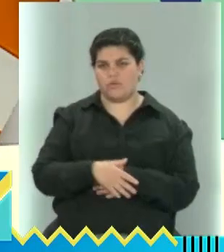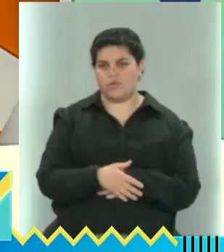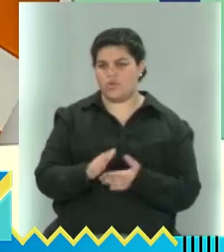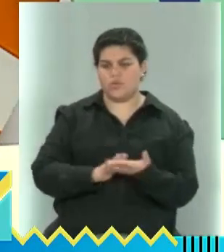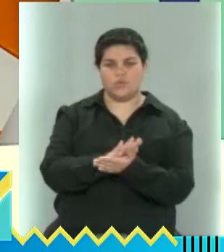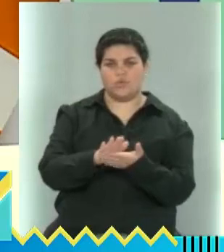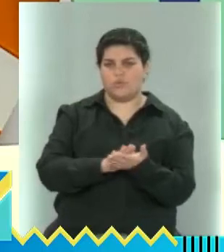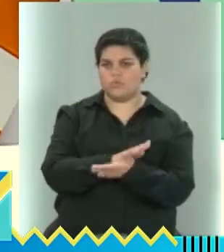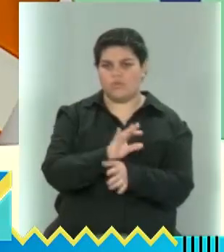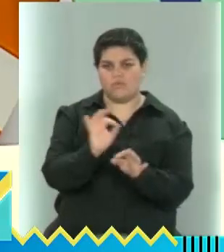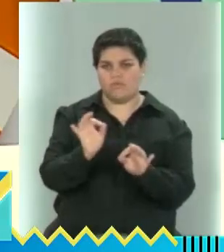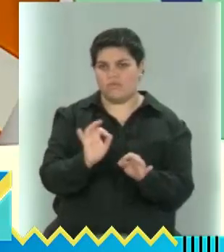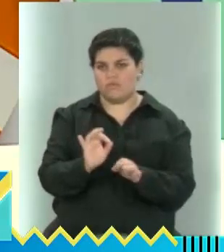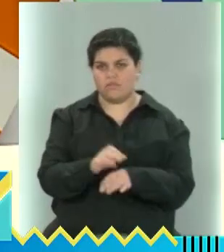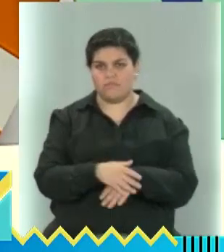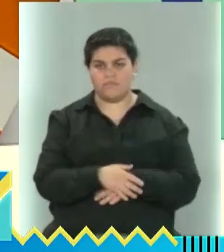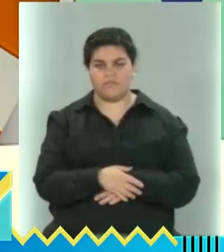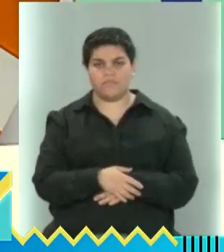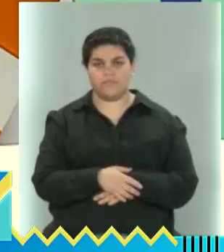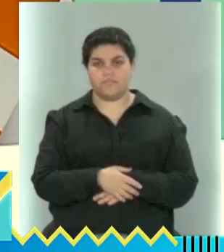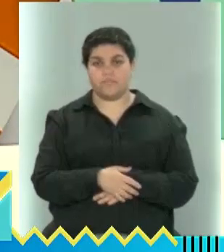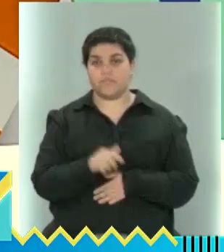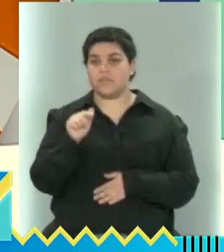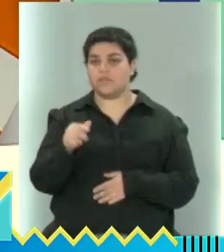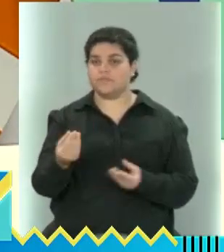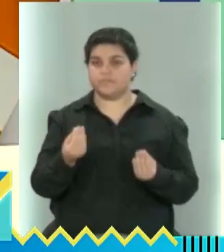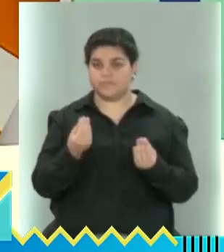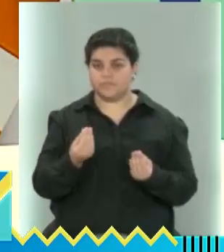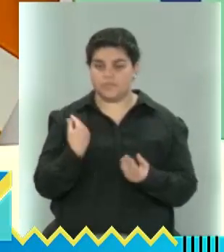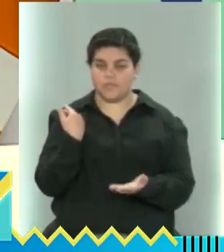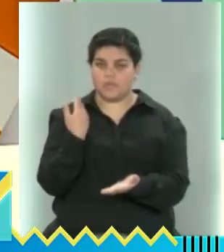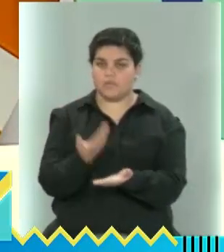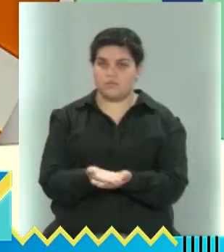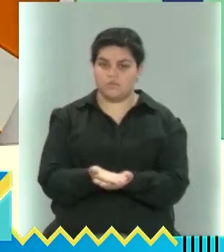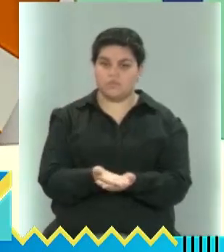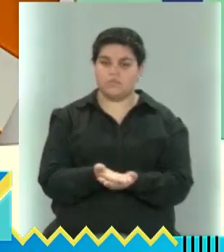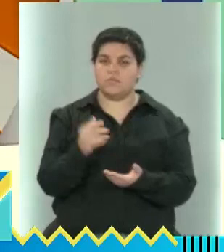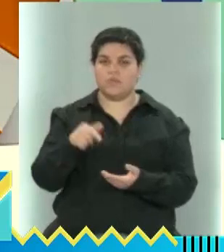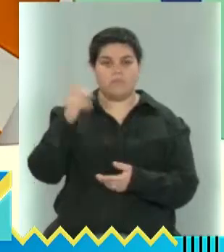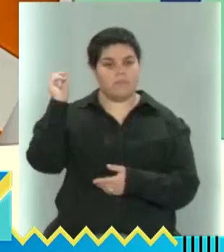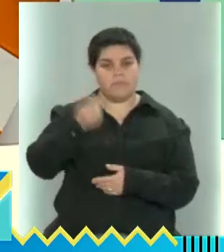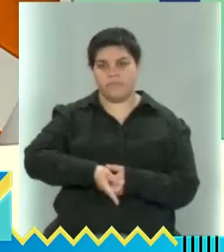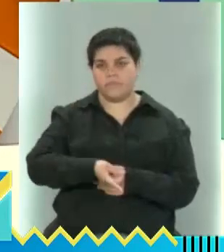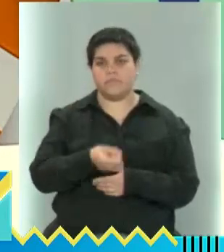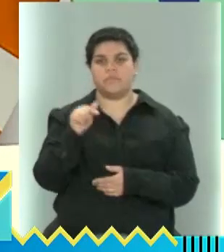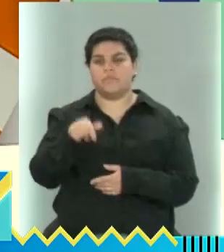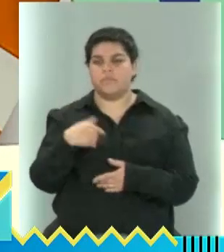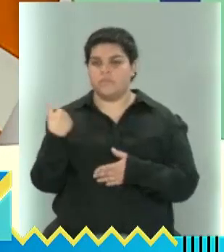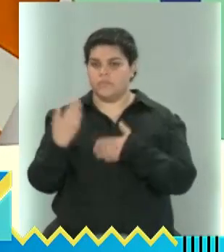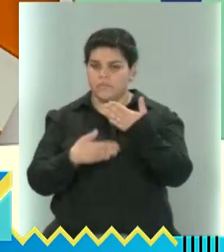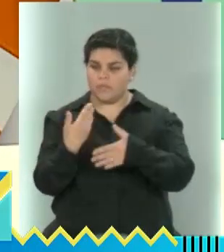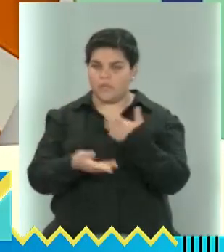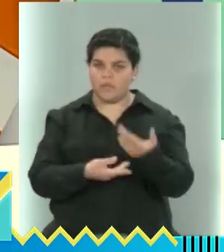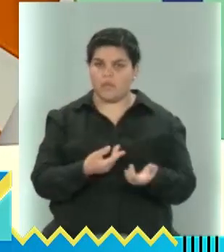el conflicto. O sea, básicamente es una propuesta disciplinadora y que aviva el